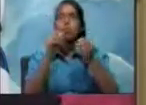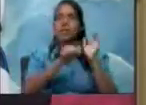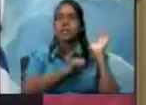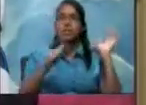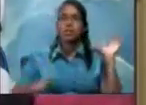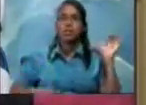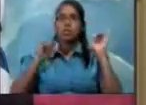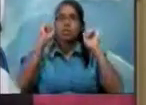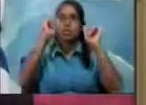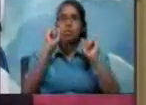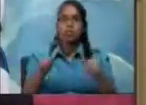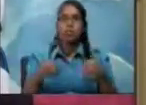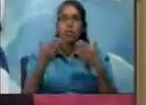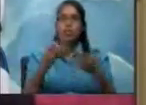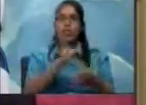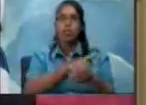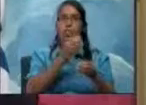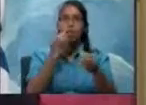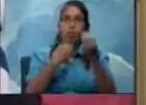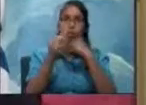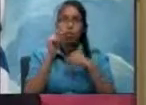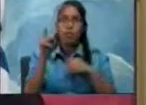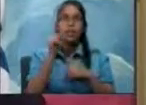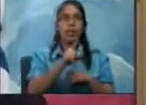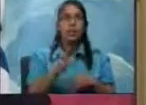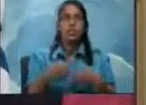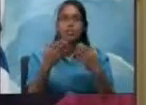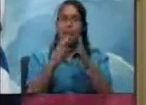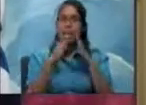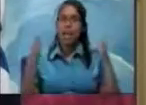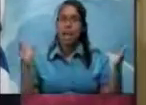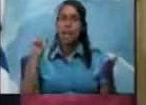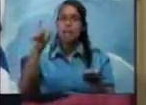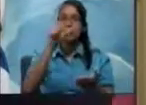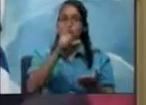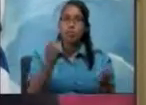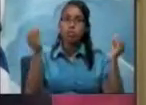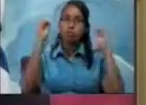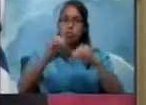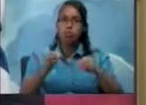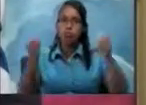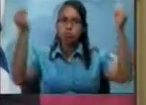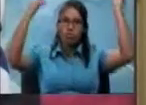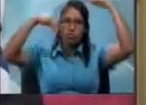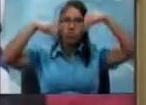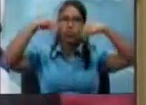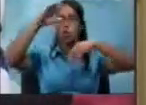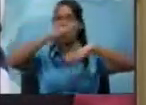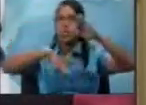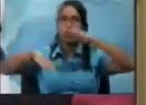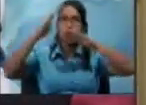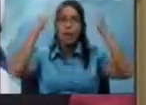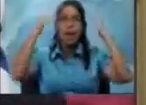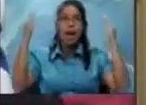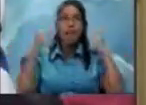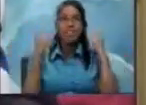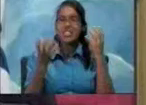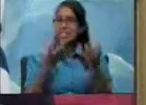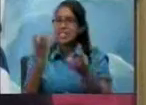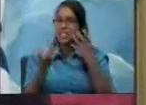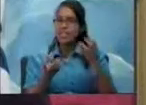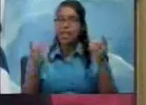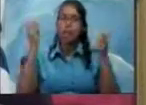les dio de comer a ellos les dio una gran enseñanza puso ascua sobre sus cabezas el señor aplicó